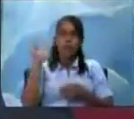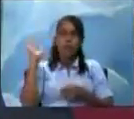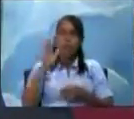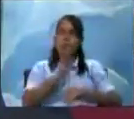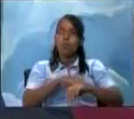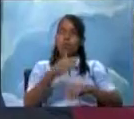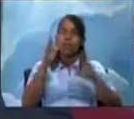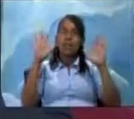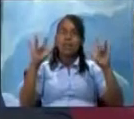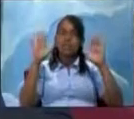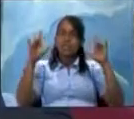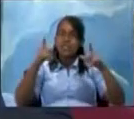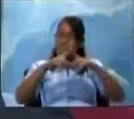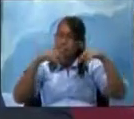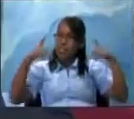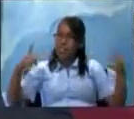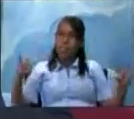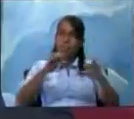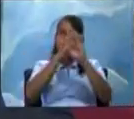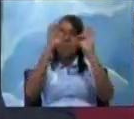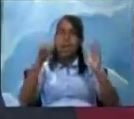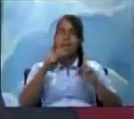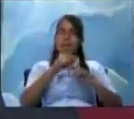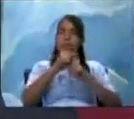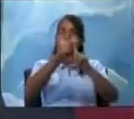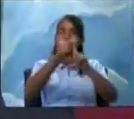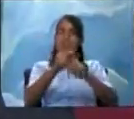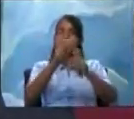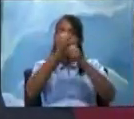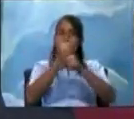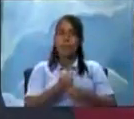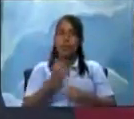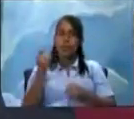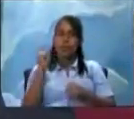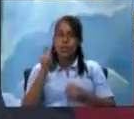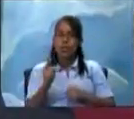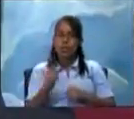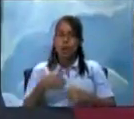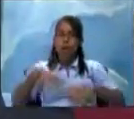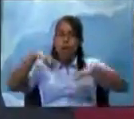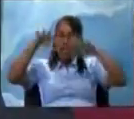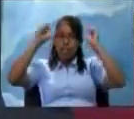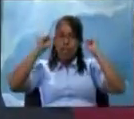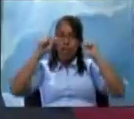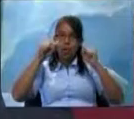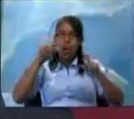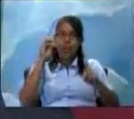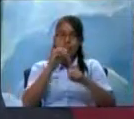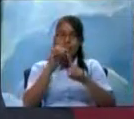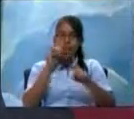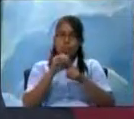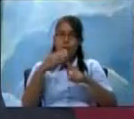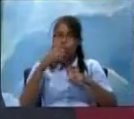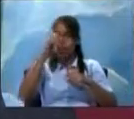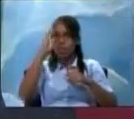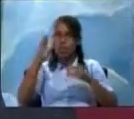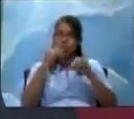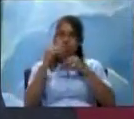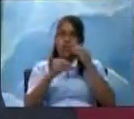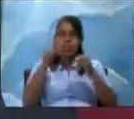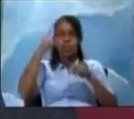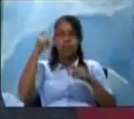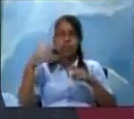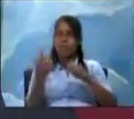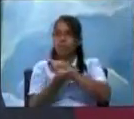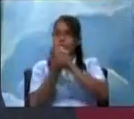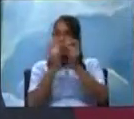la misericordia de Dios se ha extendido de una manera especial, esperando que usted entienda este llamado que Dios le hace